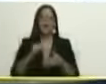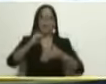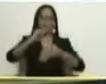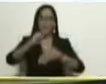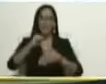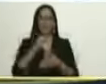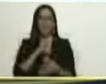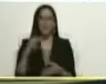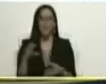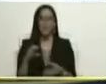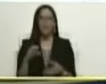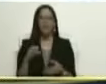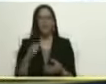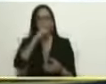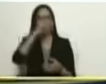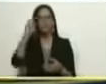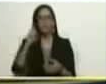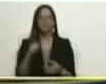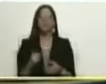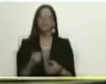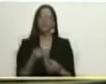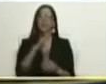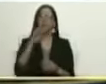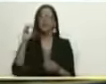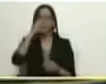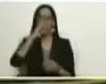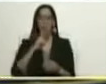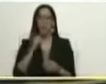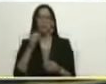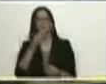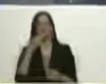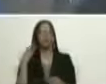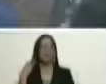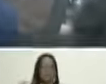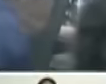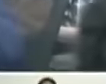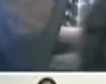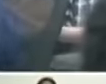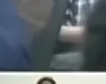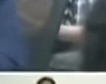Caribe, la conmemoración de los bicentenarios grandiosos de Junín